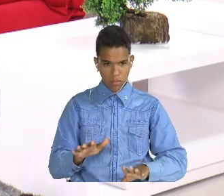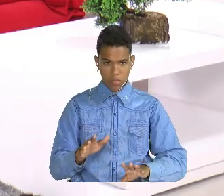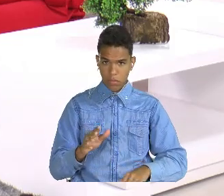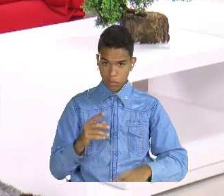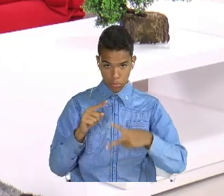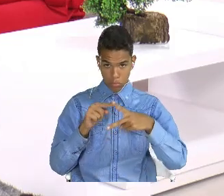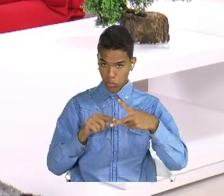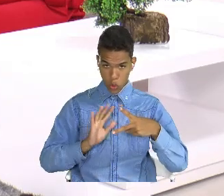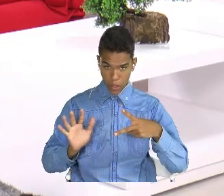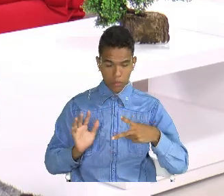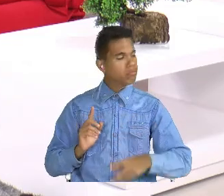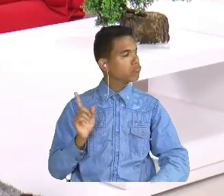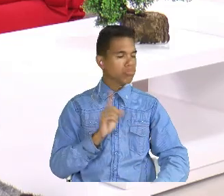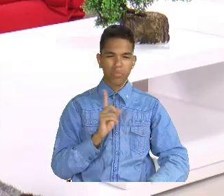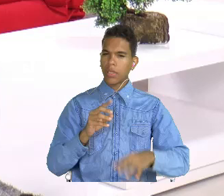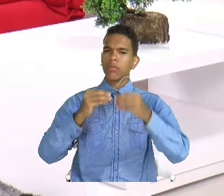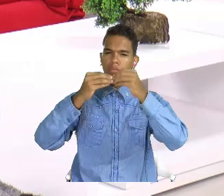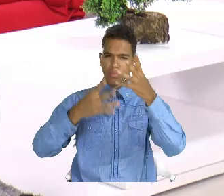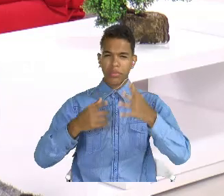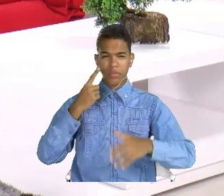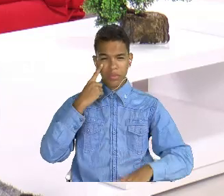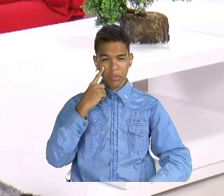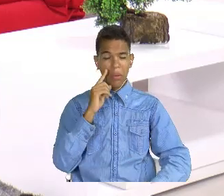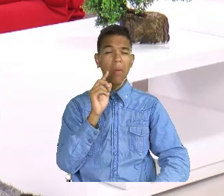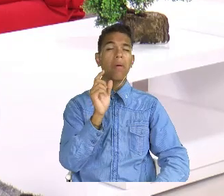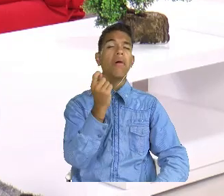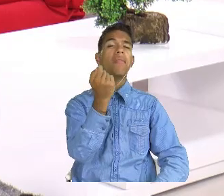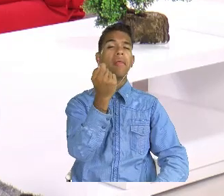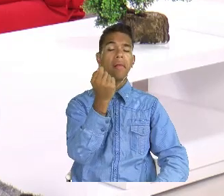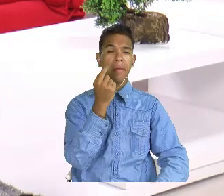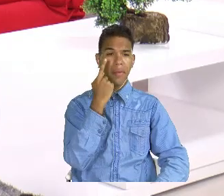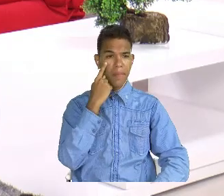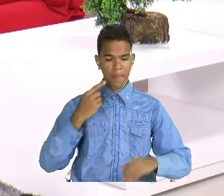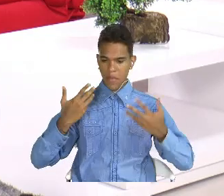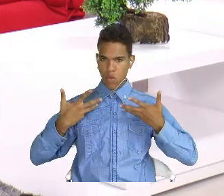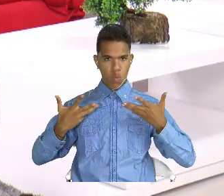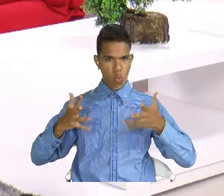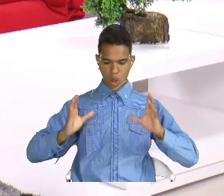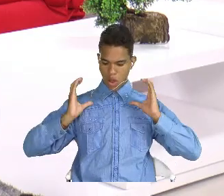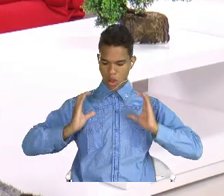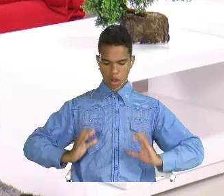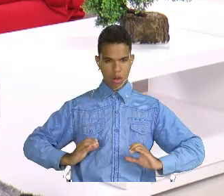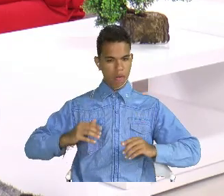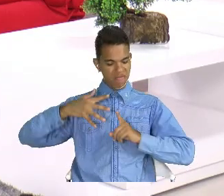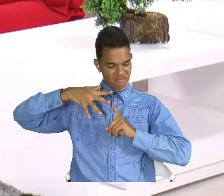la diabetes es una enfermedad tan compleja que puede afectar cualquier parte del cuerpo. Sí. ¿Sí?